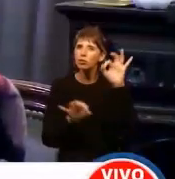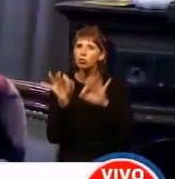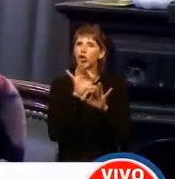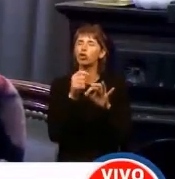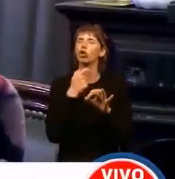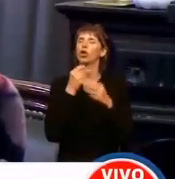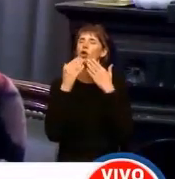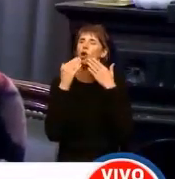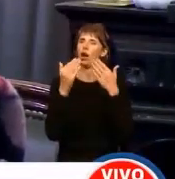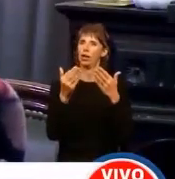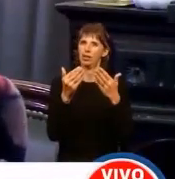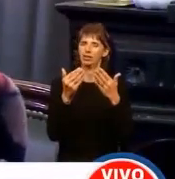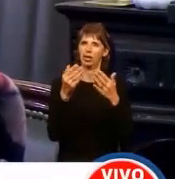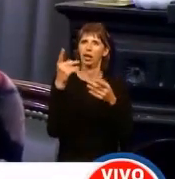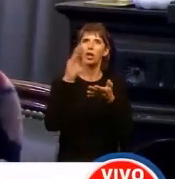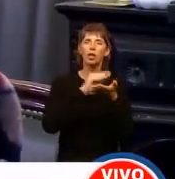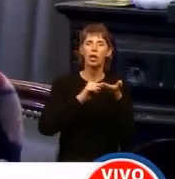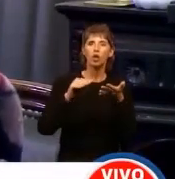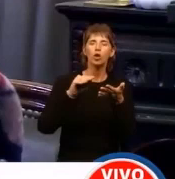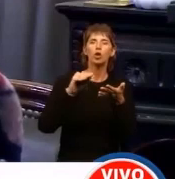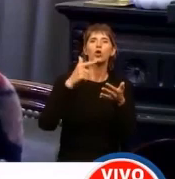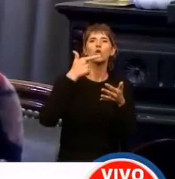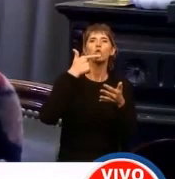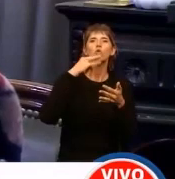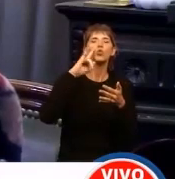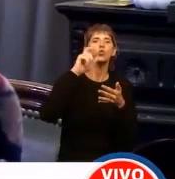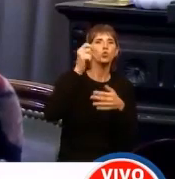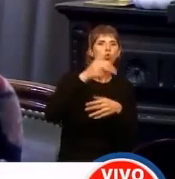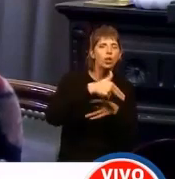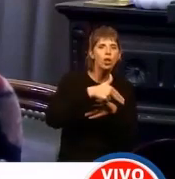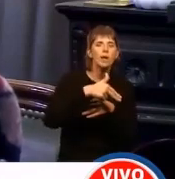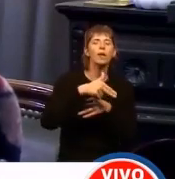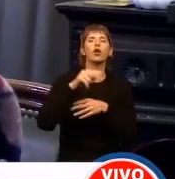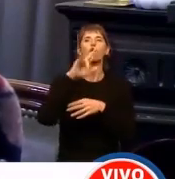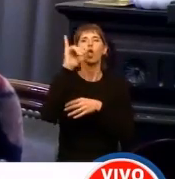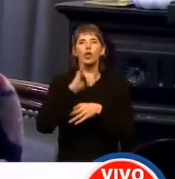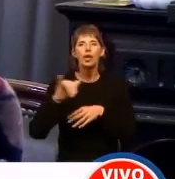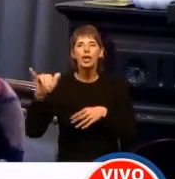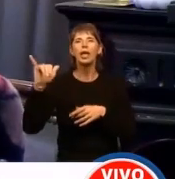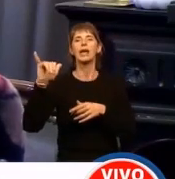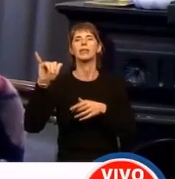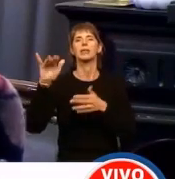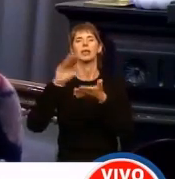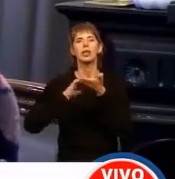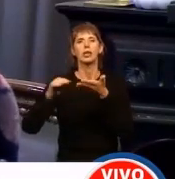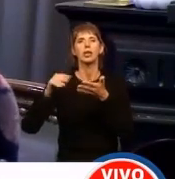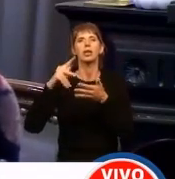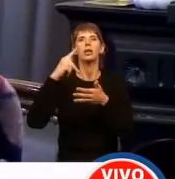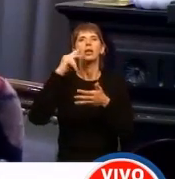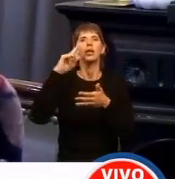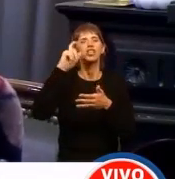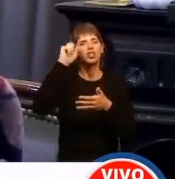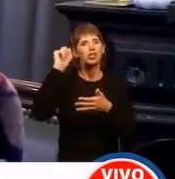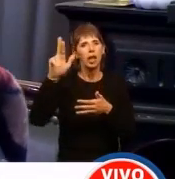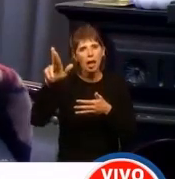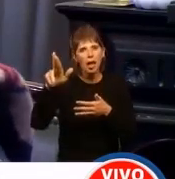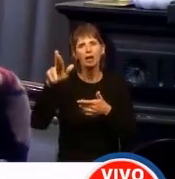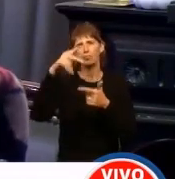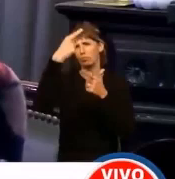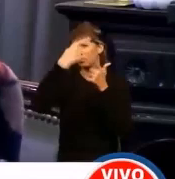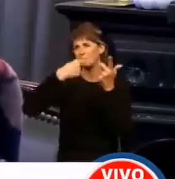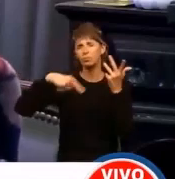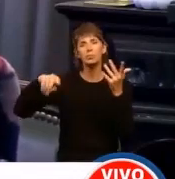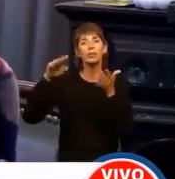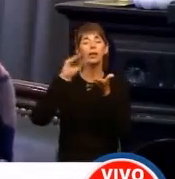Yo quiero agradecer a la diputada Swim, al diputado Alejandro Topo Rodríguez, al diputado Máximo Kirchner, a todos aquellos, a